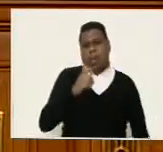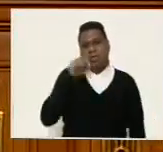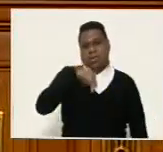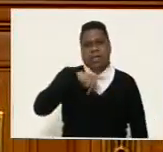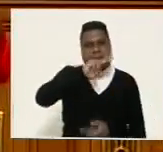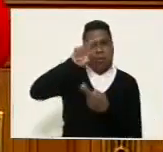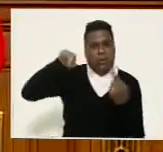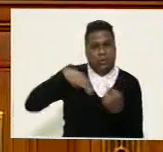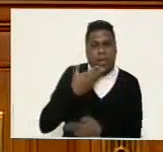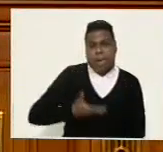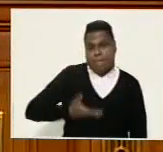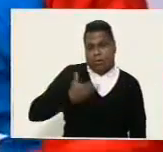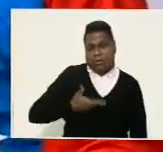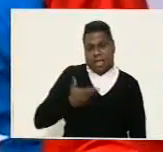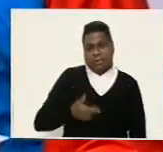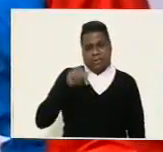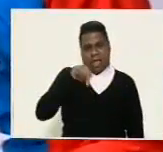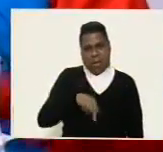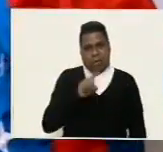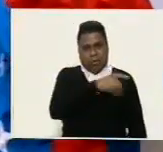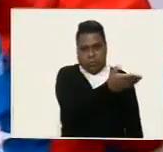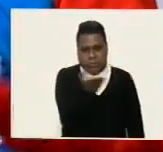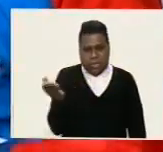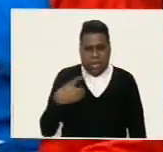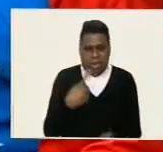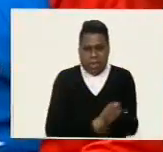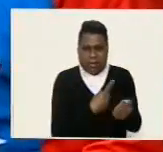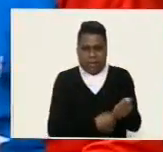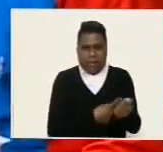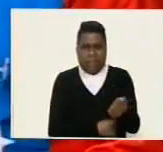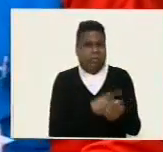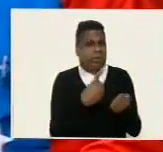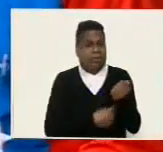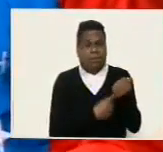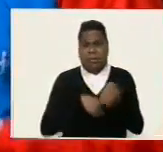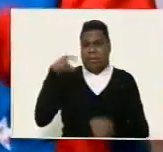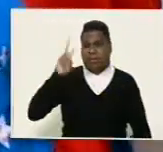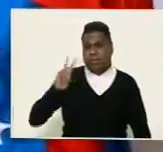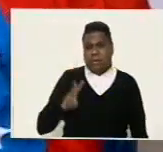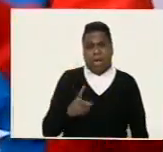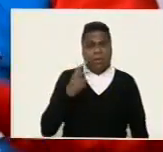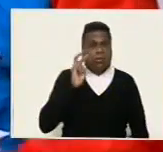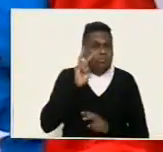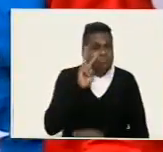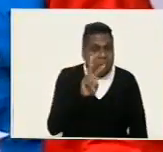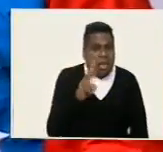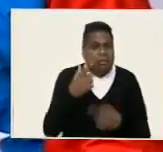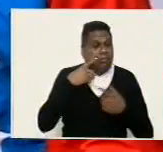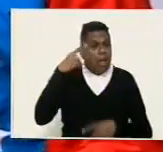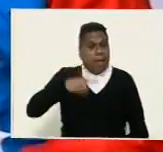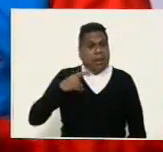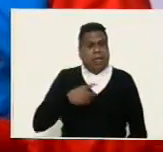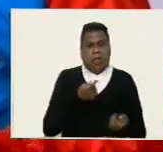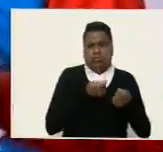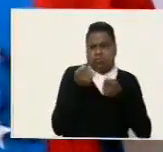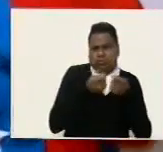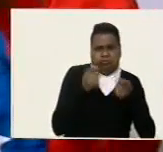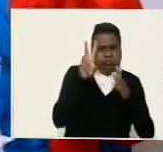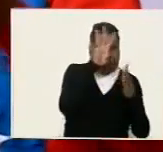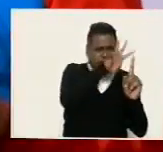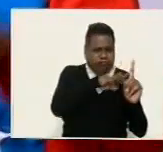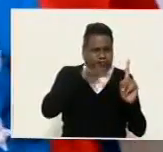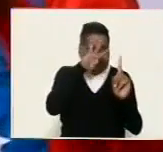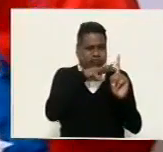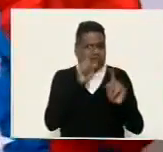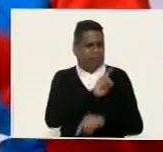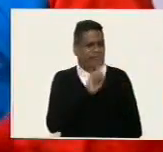revolución. Es importantísimo que ustedes, hermanos, hermanas venezolanas, vean la realidad y no se dejen manipular, que sean autocríticos y